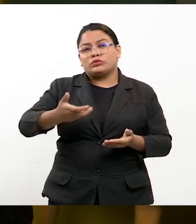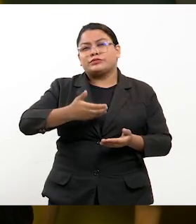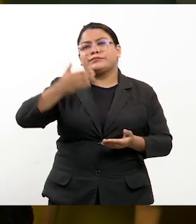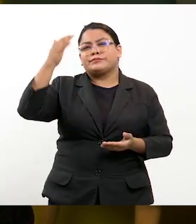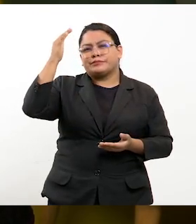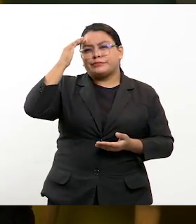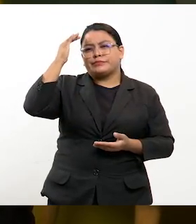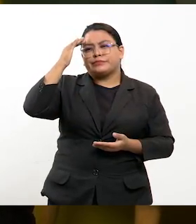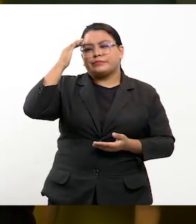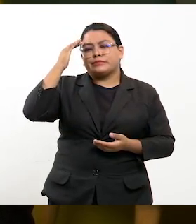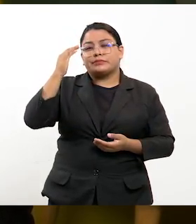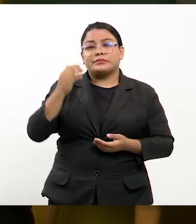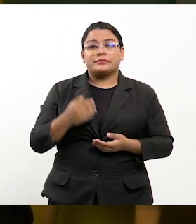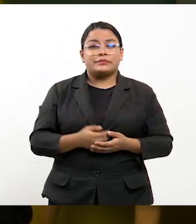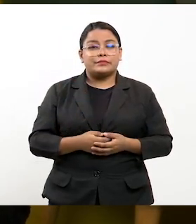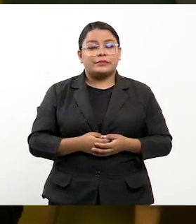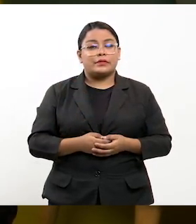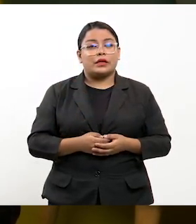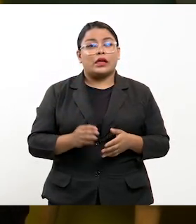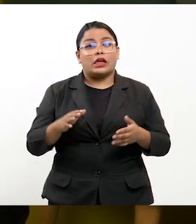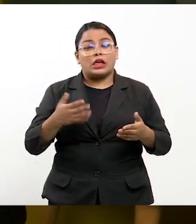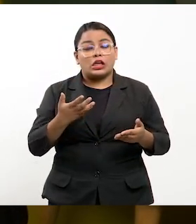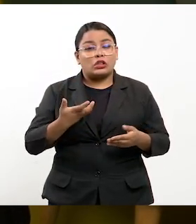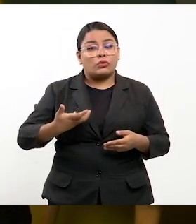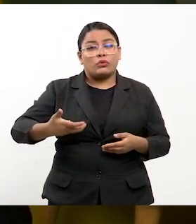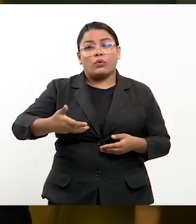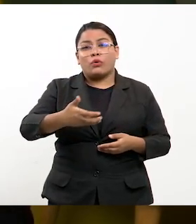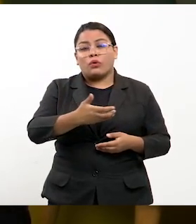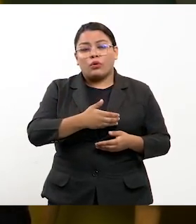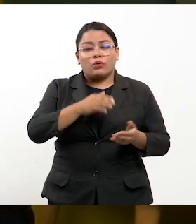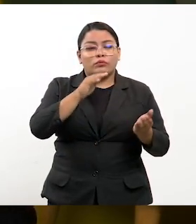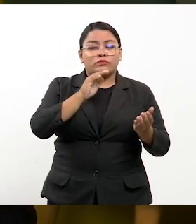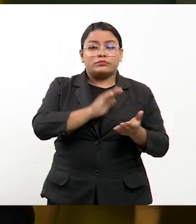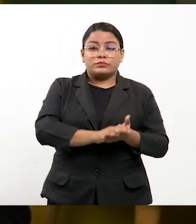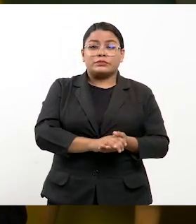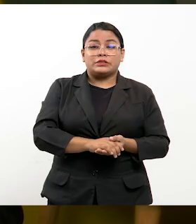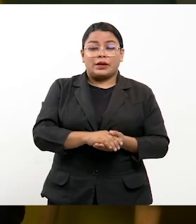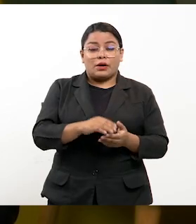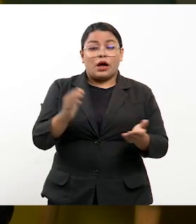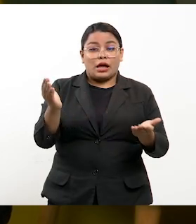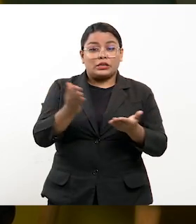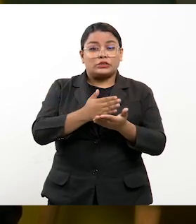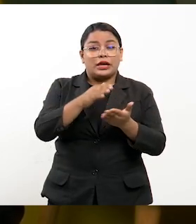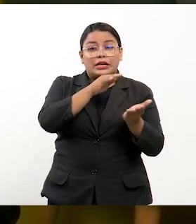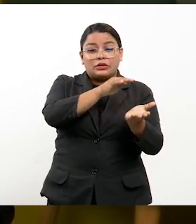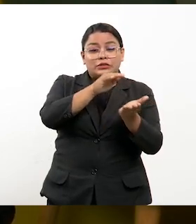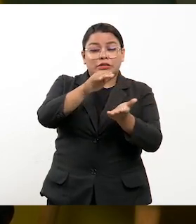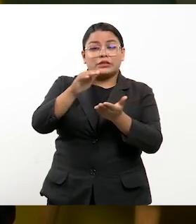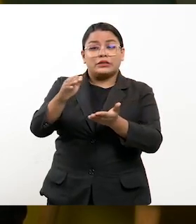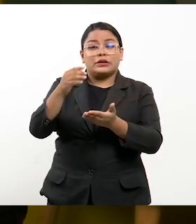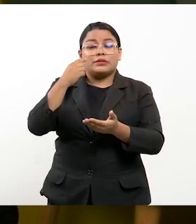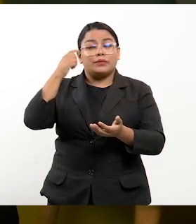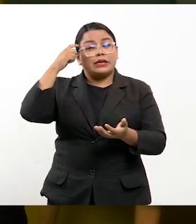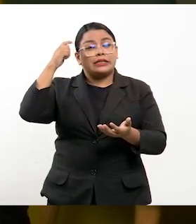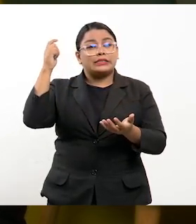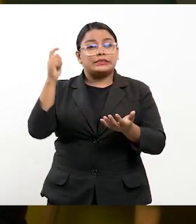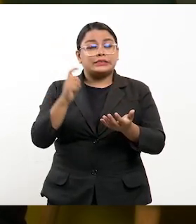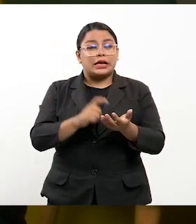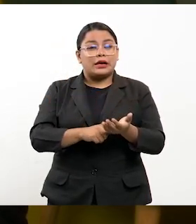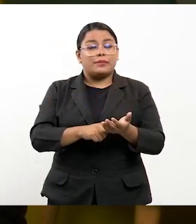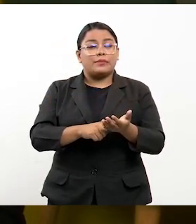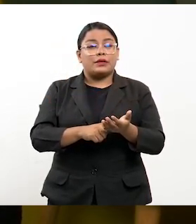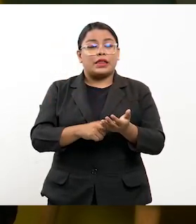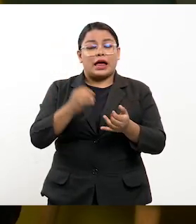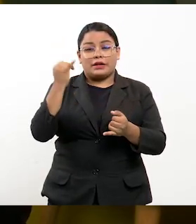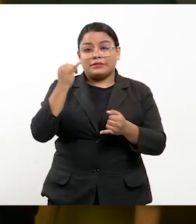sabemos y queremos dar a conocer que todas las unidades didácticas contienen una prueba de unidad al